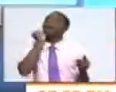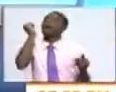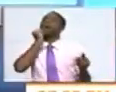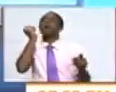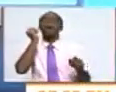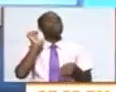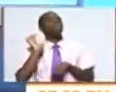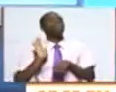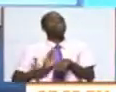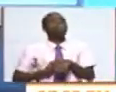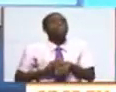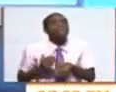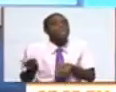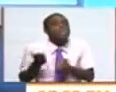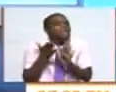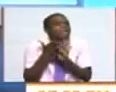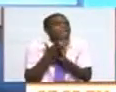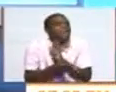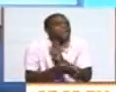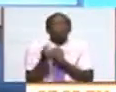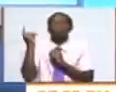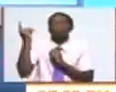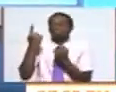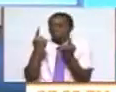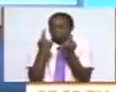Véanlo ustedes mismos.